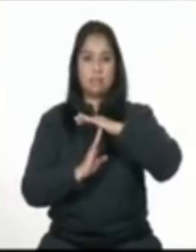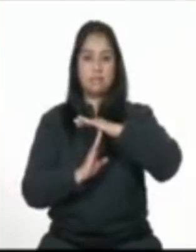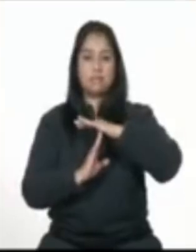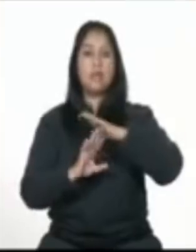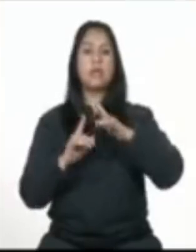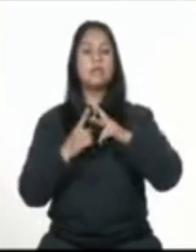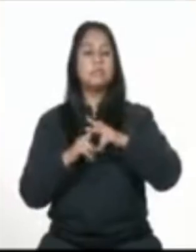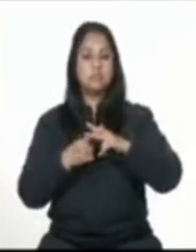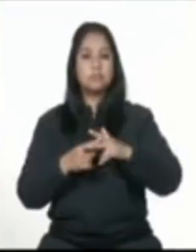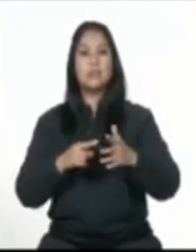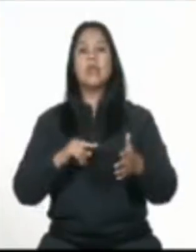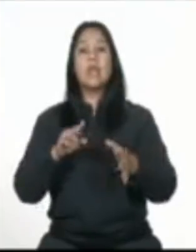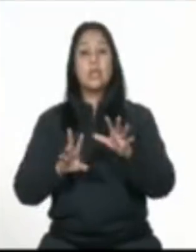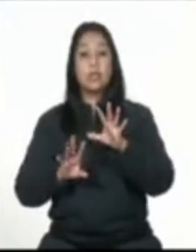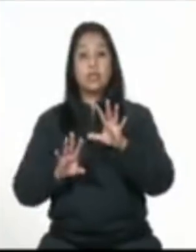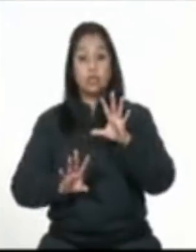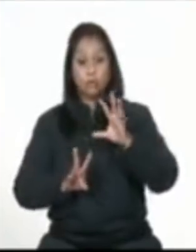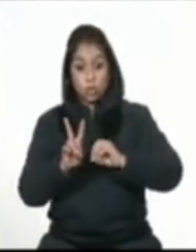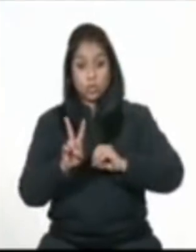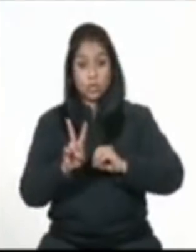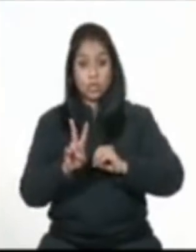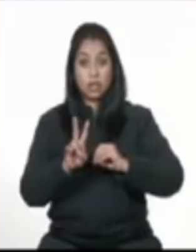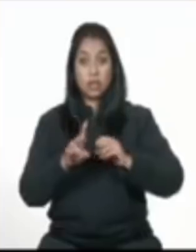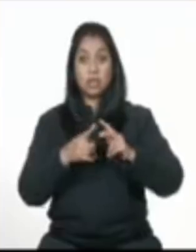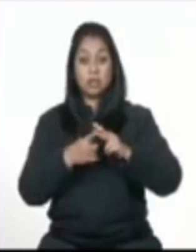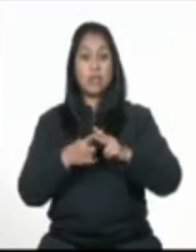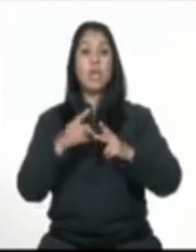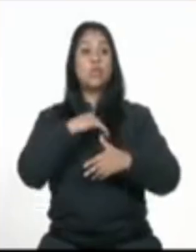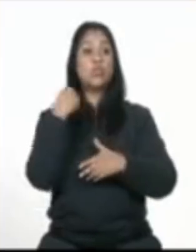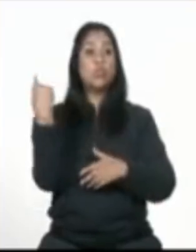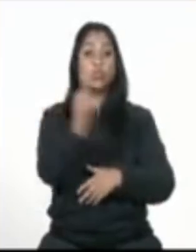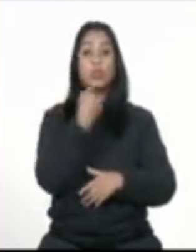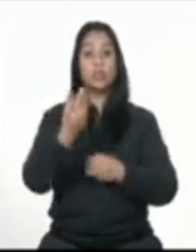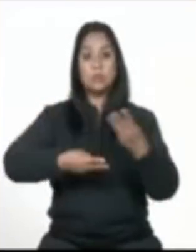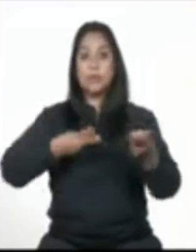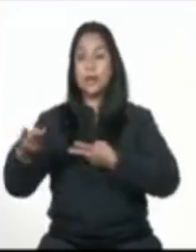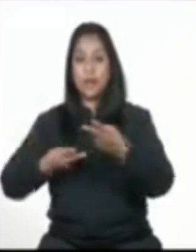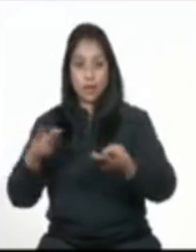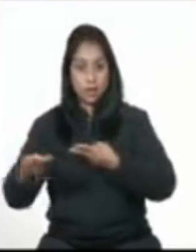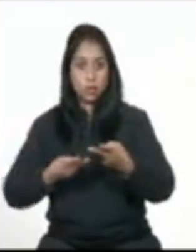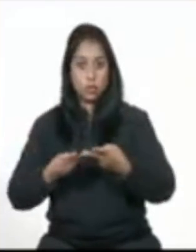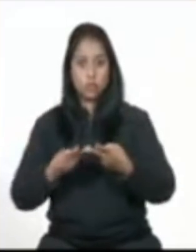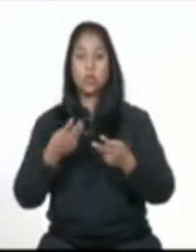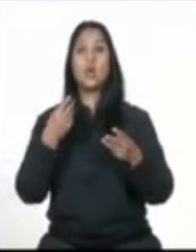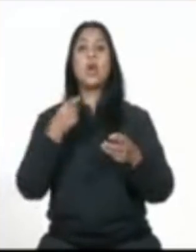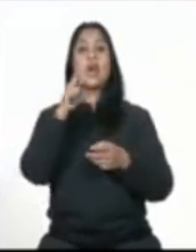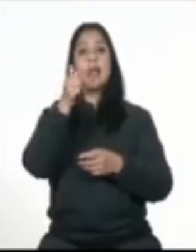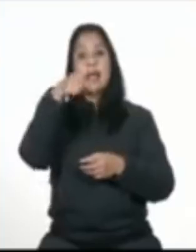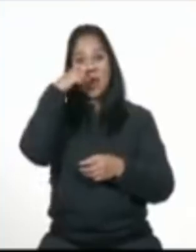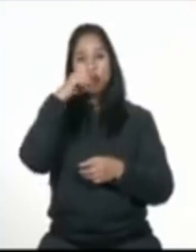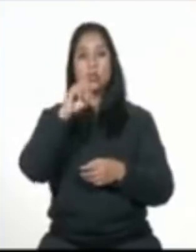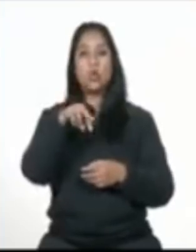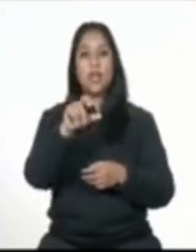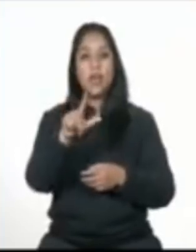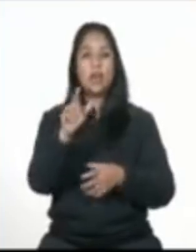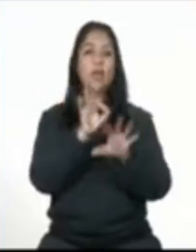a partir de las 12 horas del mediodía, todos los mercados cantonales, municipales y de cualquier